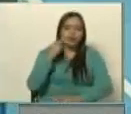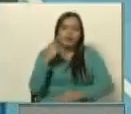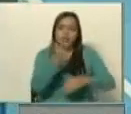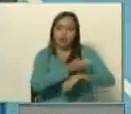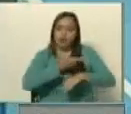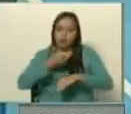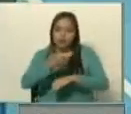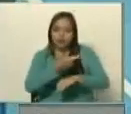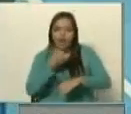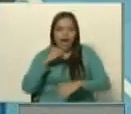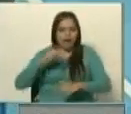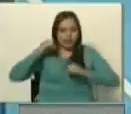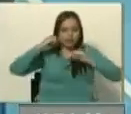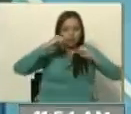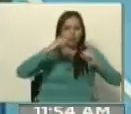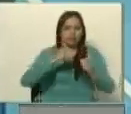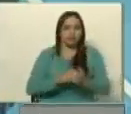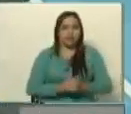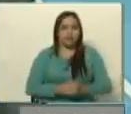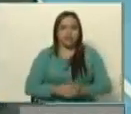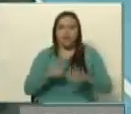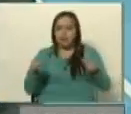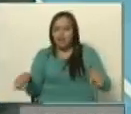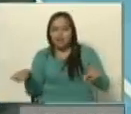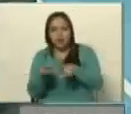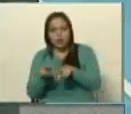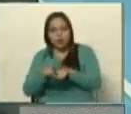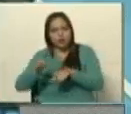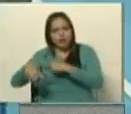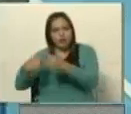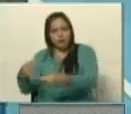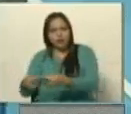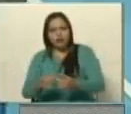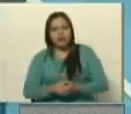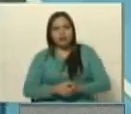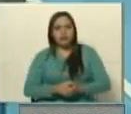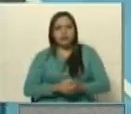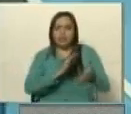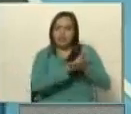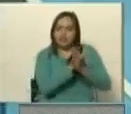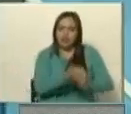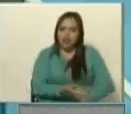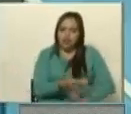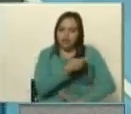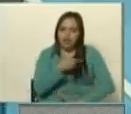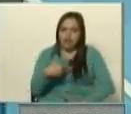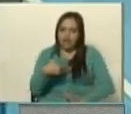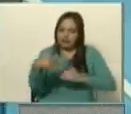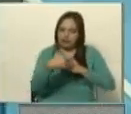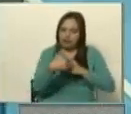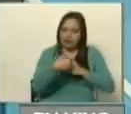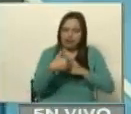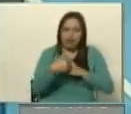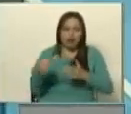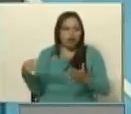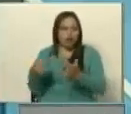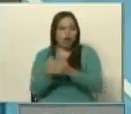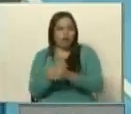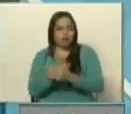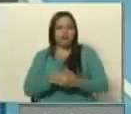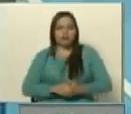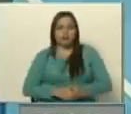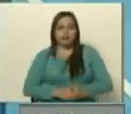gobierno ganó, y lo fue posteriormente a haber derrotado ese intento fascista de un golpe de